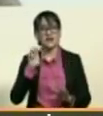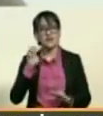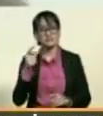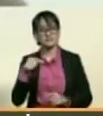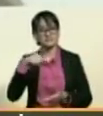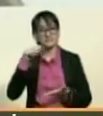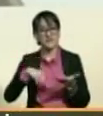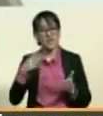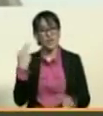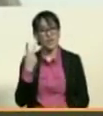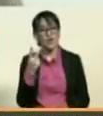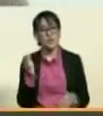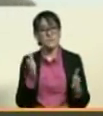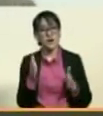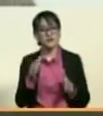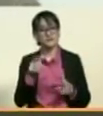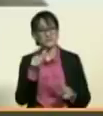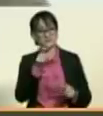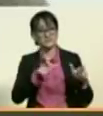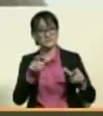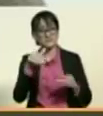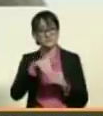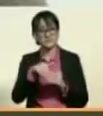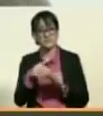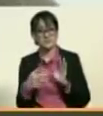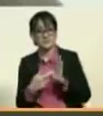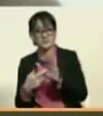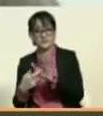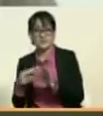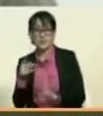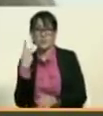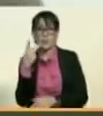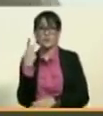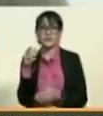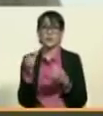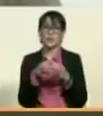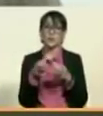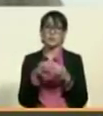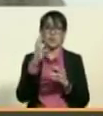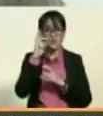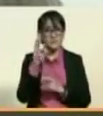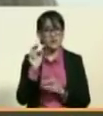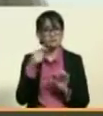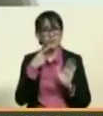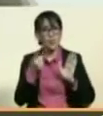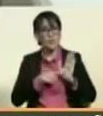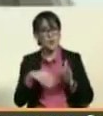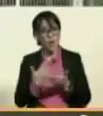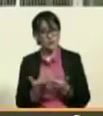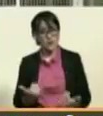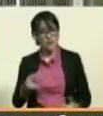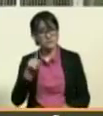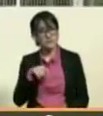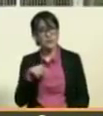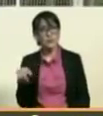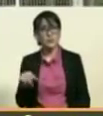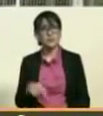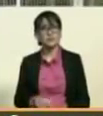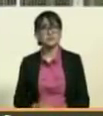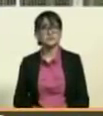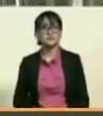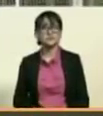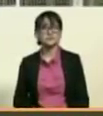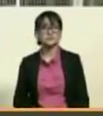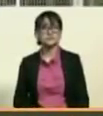pasado 2 de marzo entre los candidatos presidenciales y los respectivos partidos políticos se ha respetado y se ha cumplido hasta la fecha? Bueno, se está